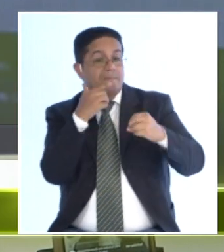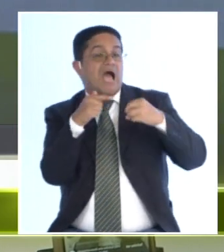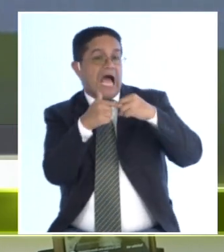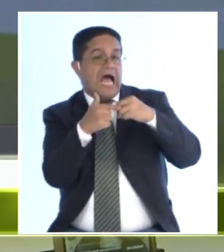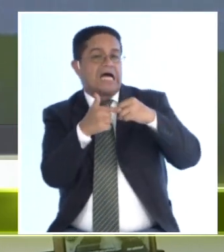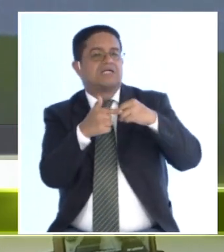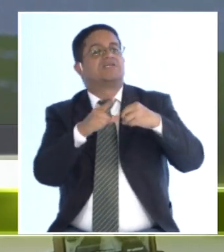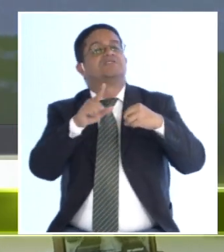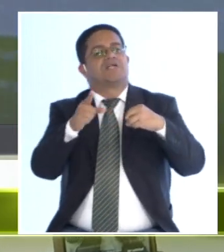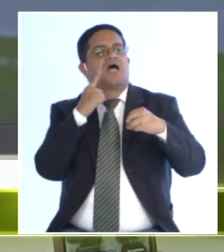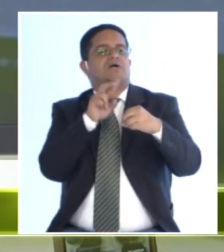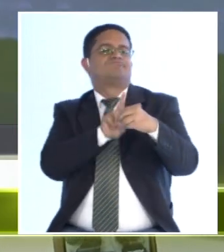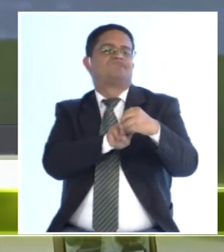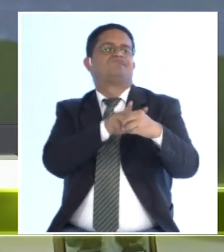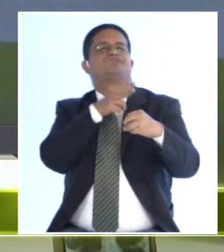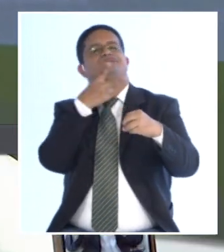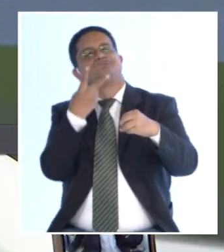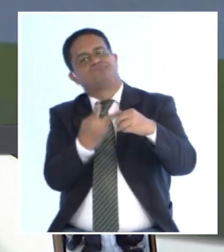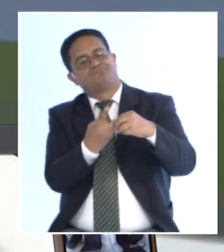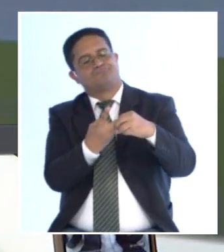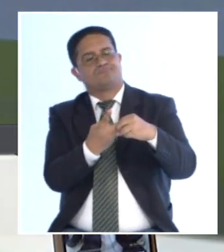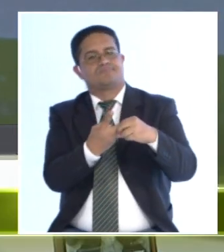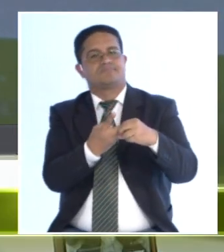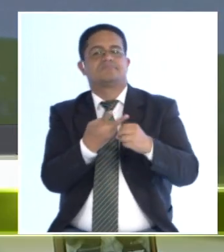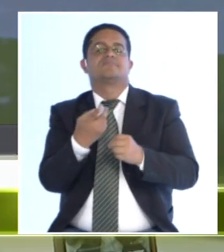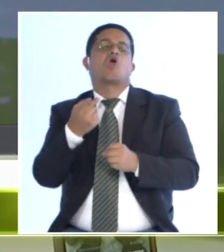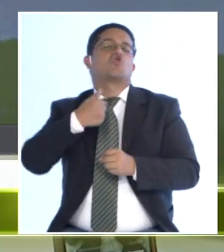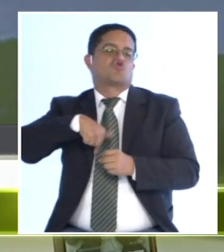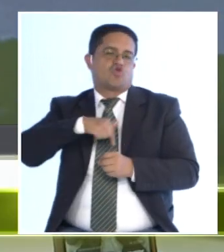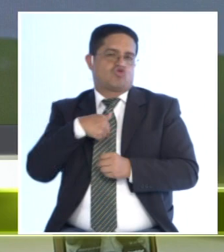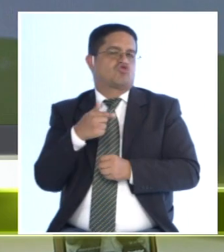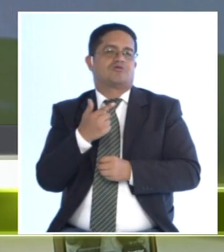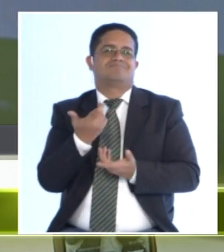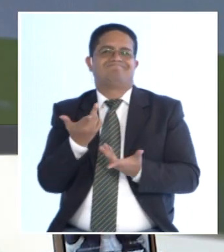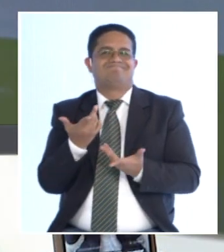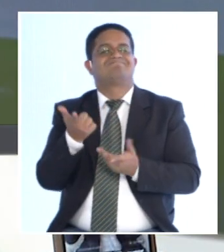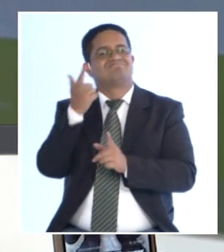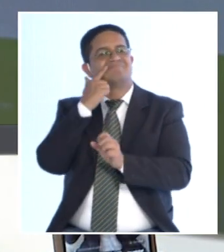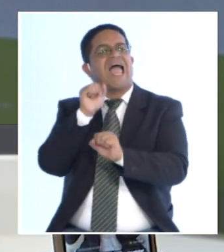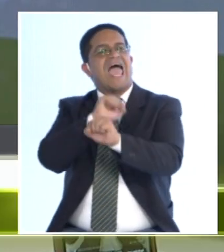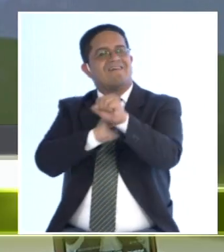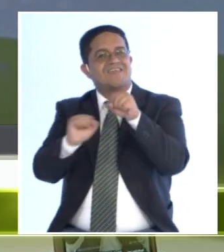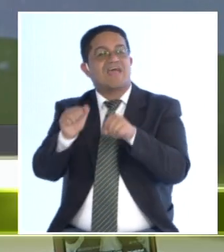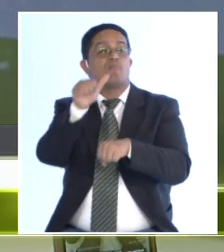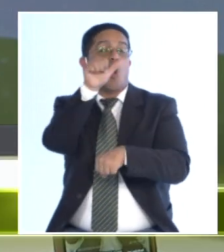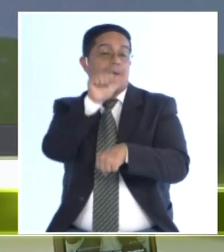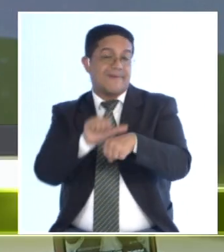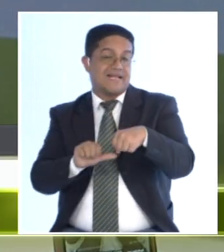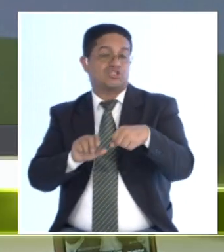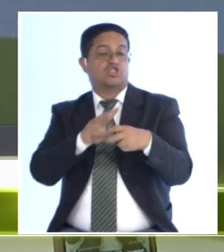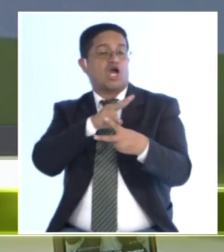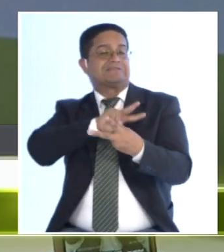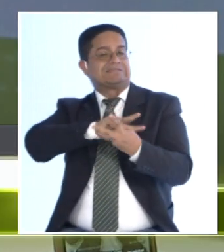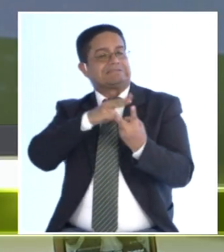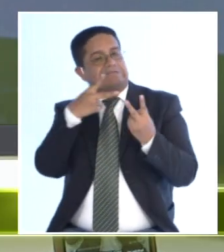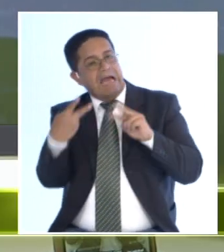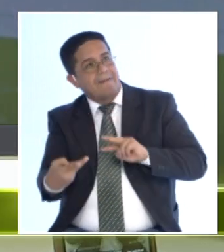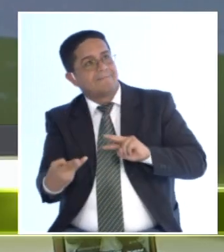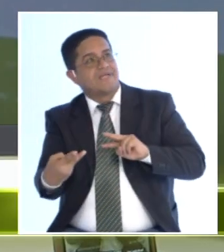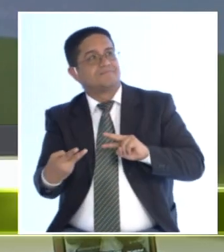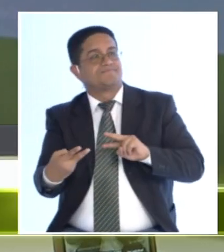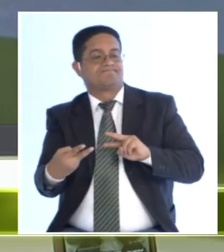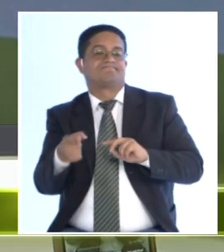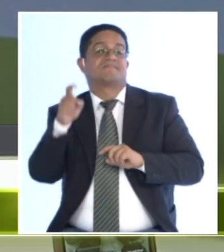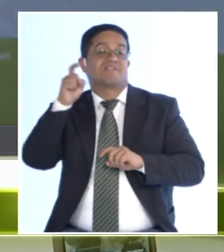un reemplazo articular, que es lo que menos queremos en los pacientes, pero son pacientes que llegan a ese punto donde